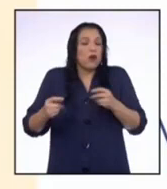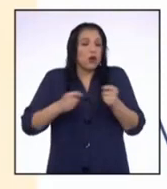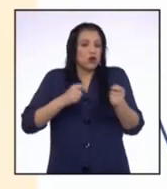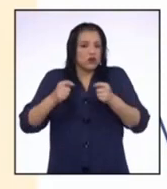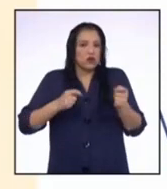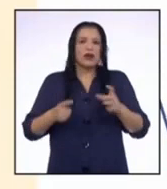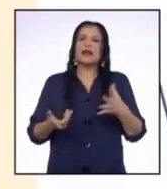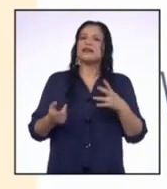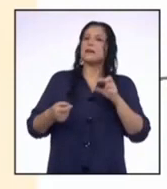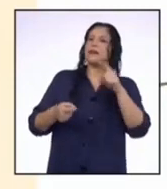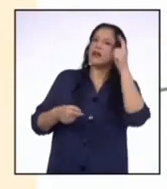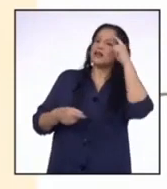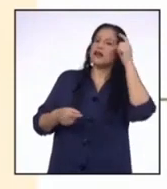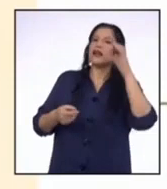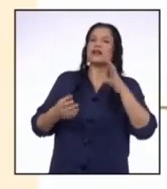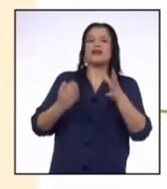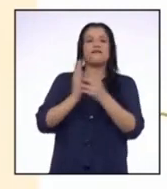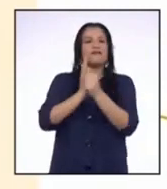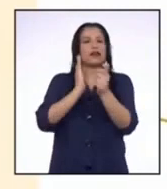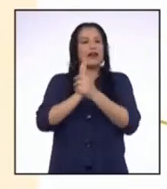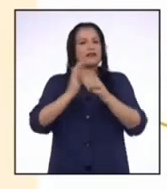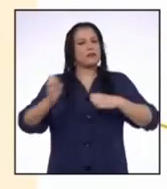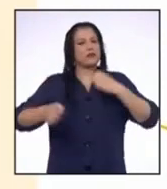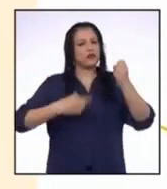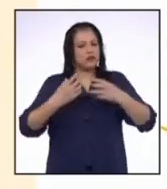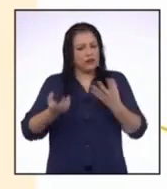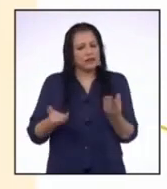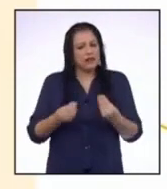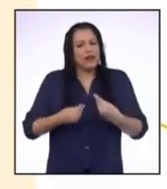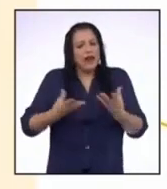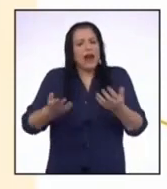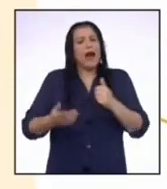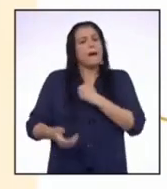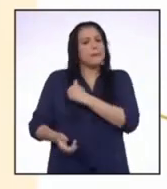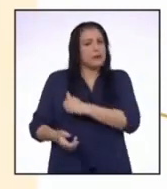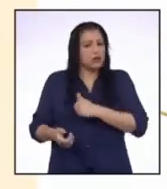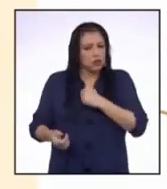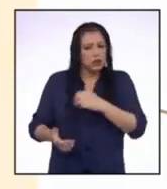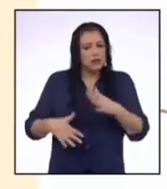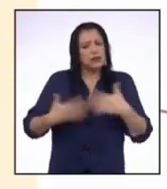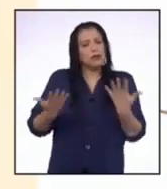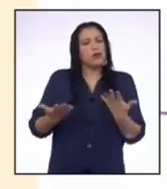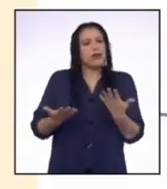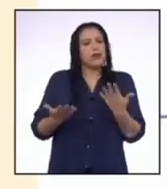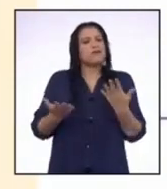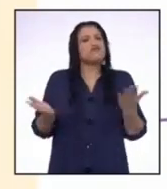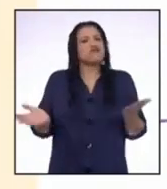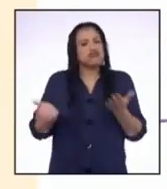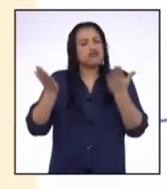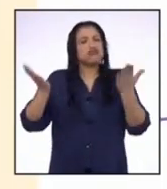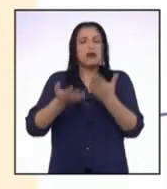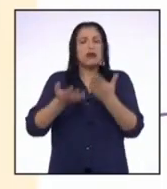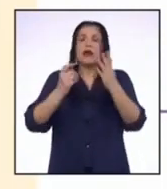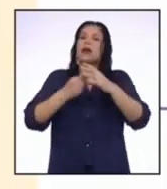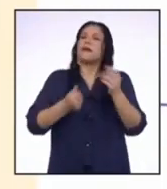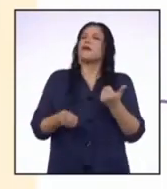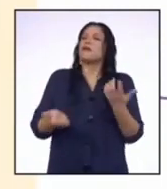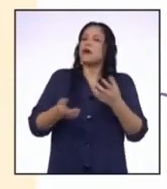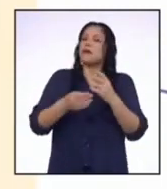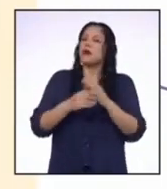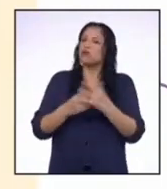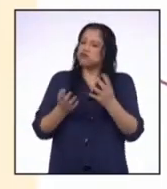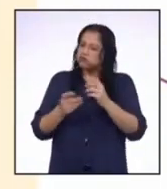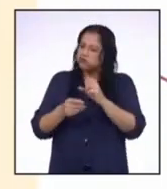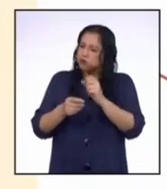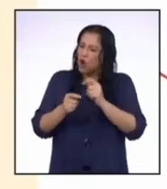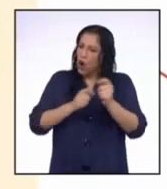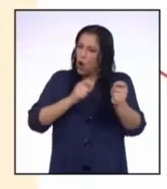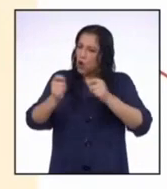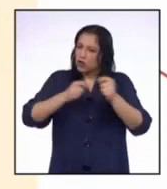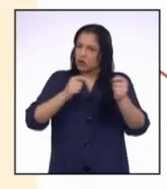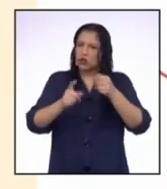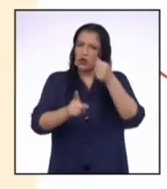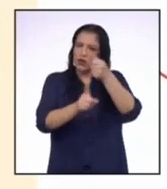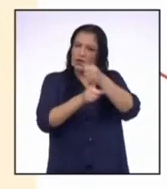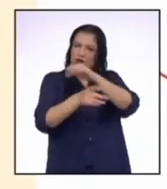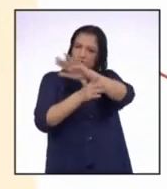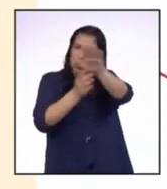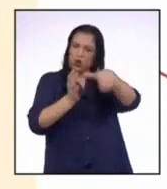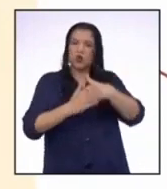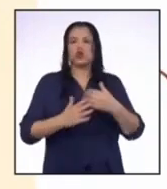las habilidades emocionales ayudan a tener aptitudes relacionales que promueven un adecuado ajuste y desarrollo en las y los